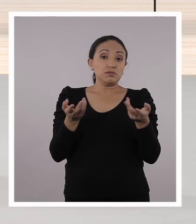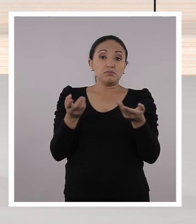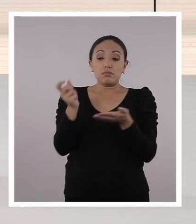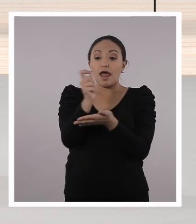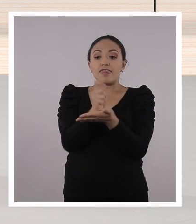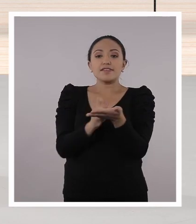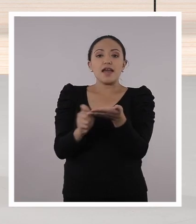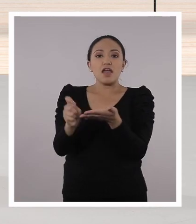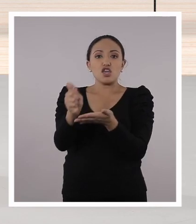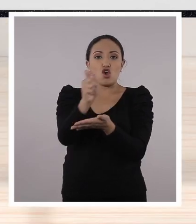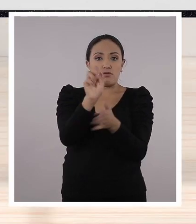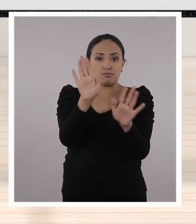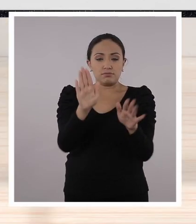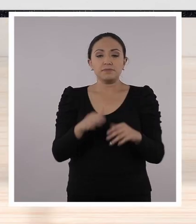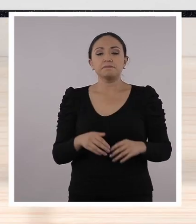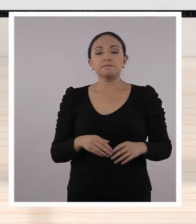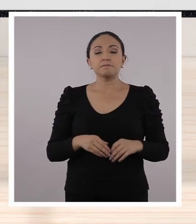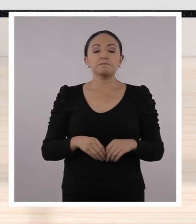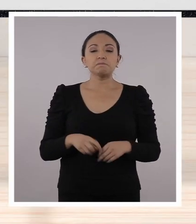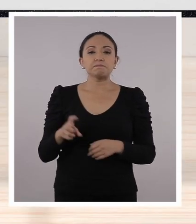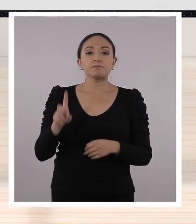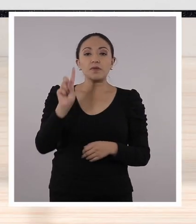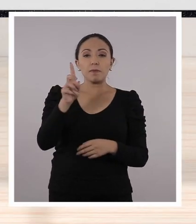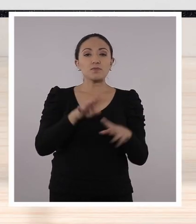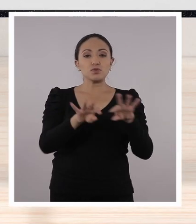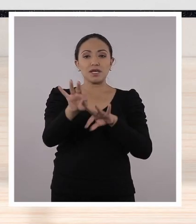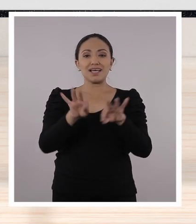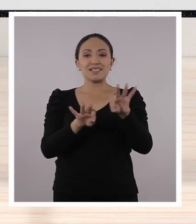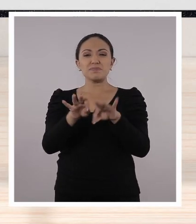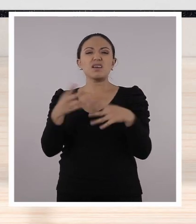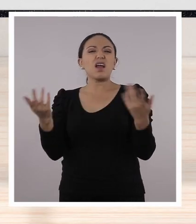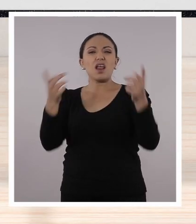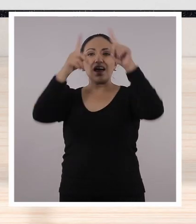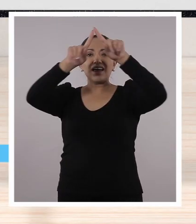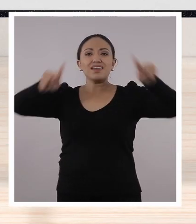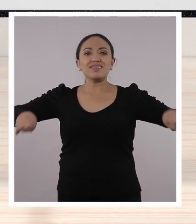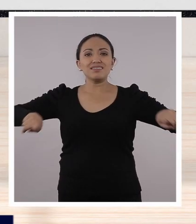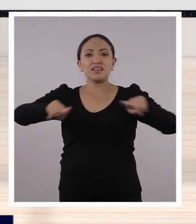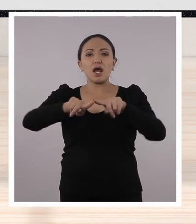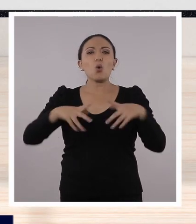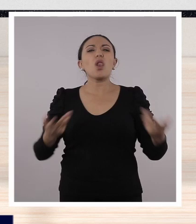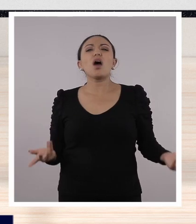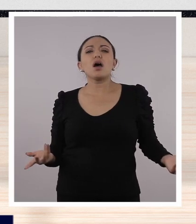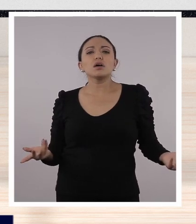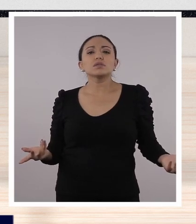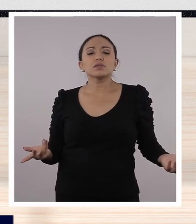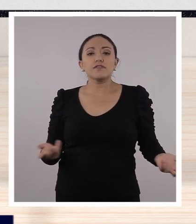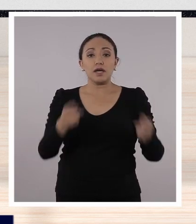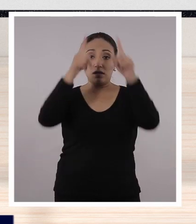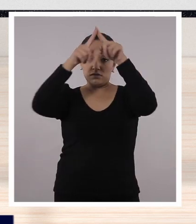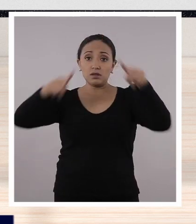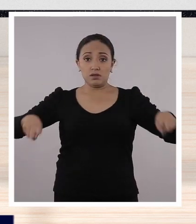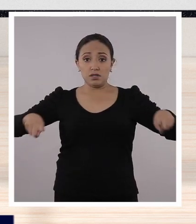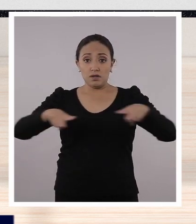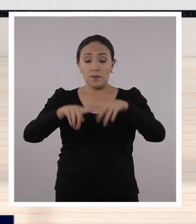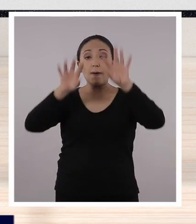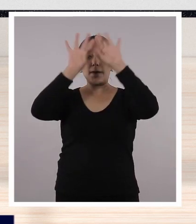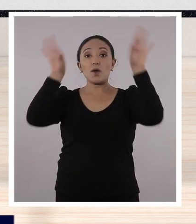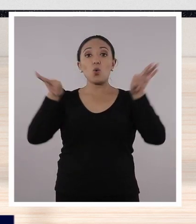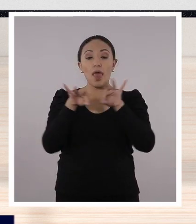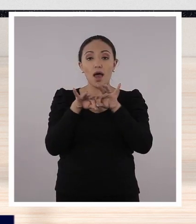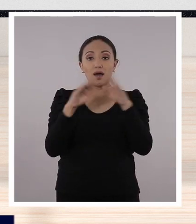diseño. Vamos a comenzar, ¿sí? Explicando qué es un triángulo. Un triángulo es una figura